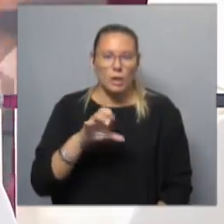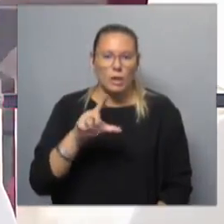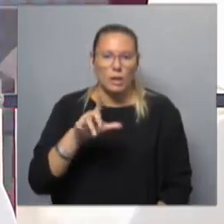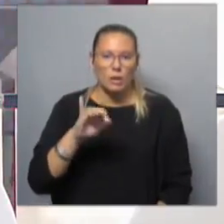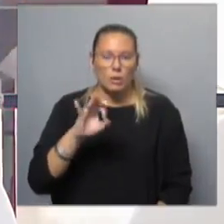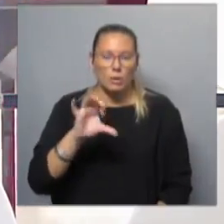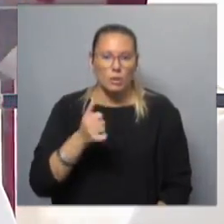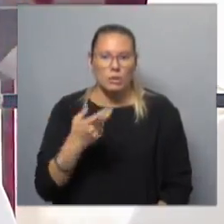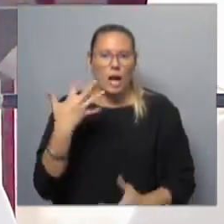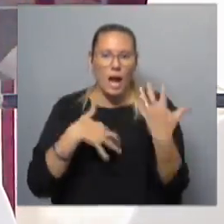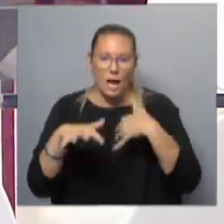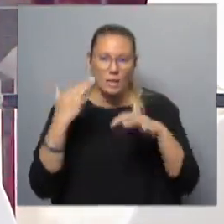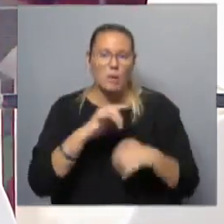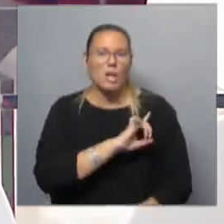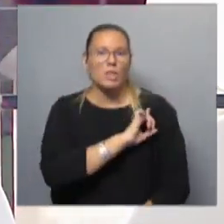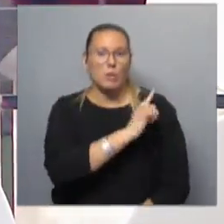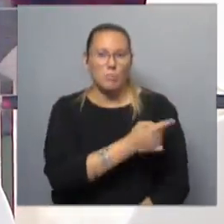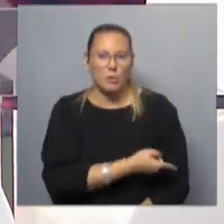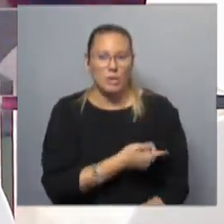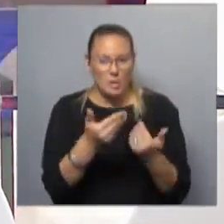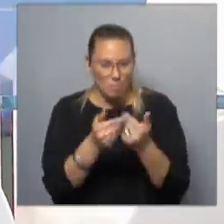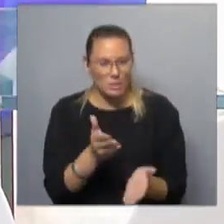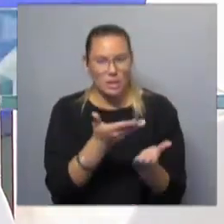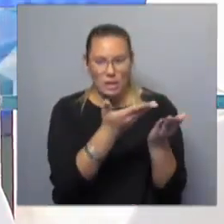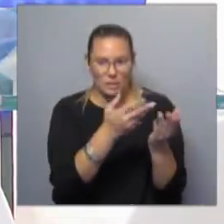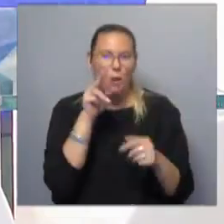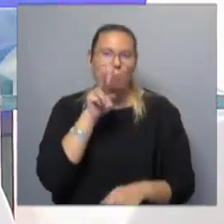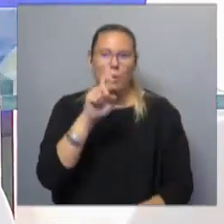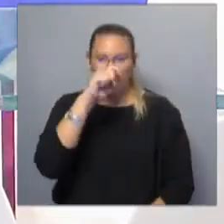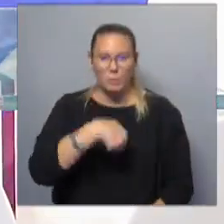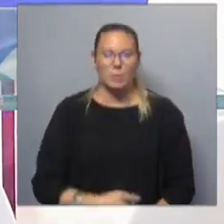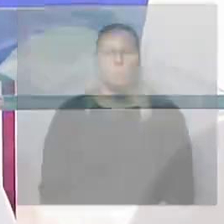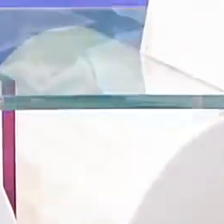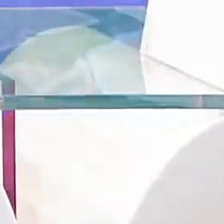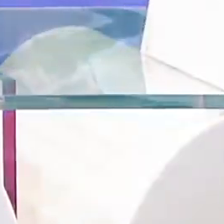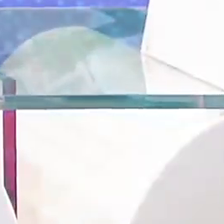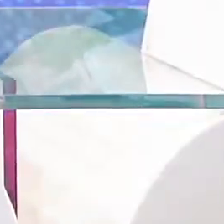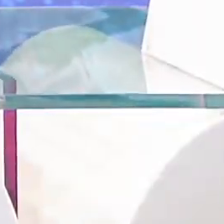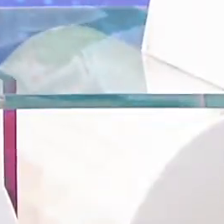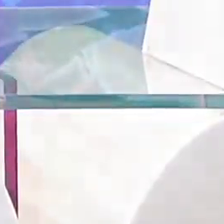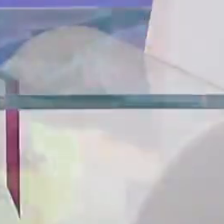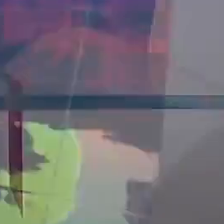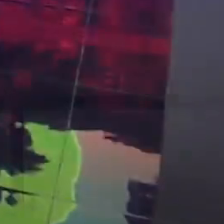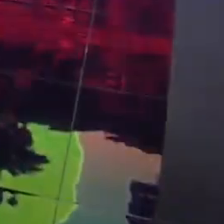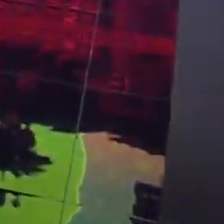Aboleta. Ellas son Animales de Poder y arrancan así en Mirá Montevideo.